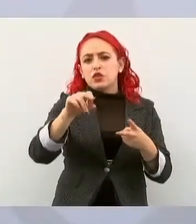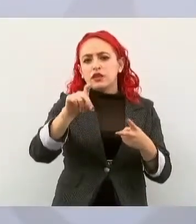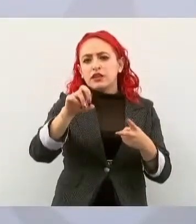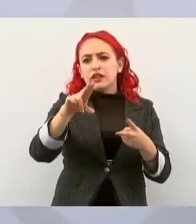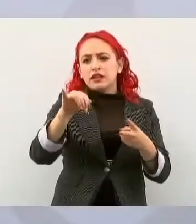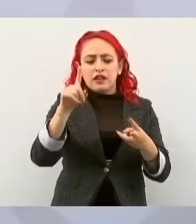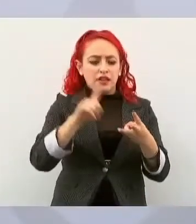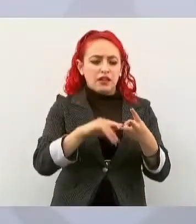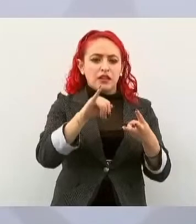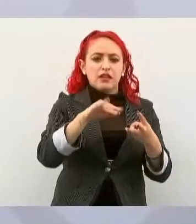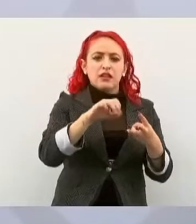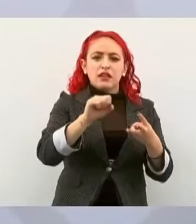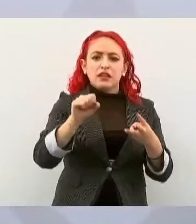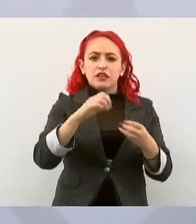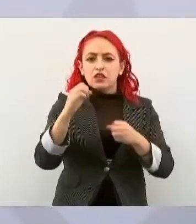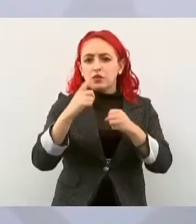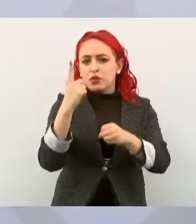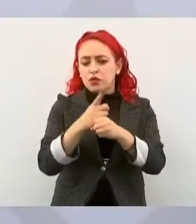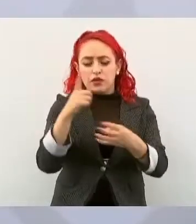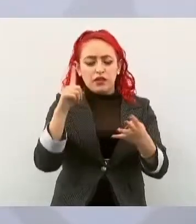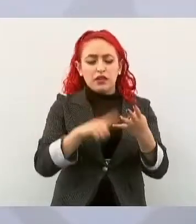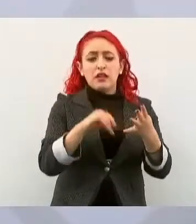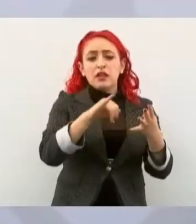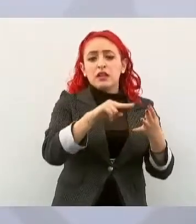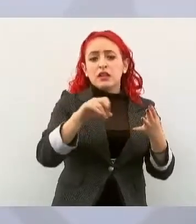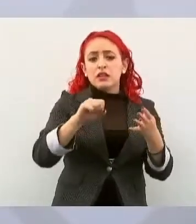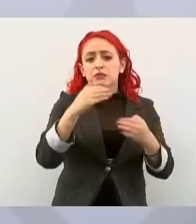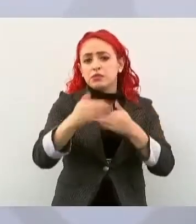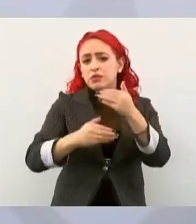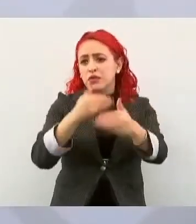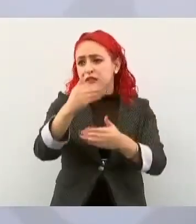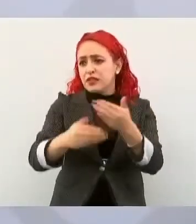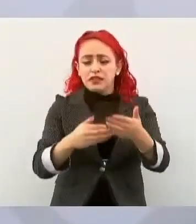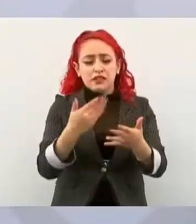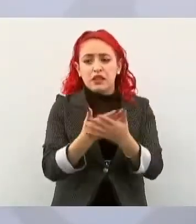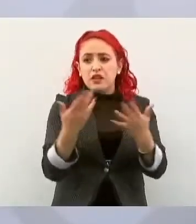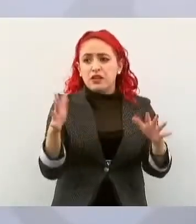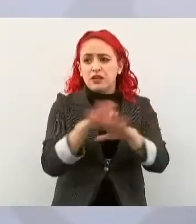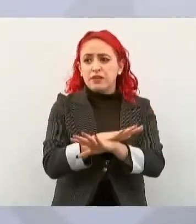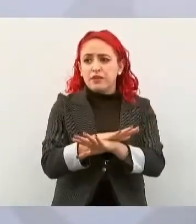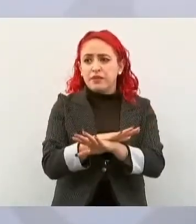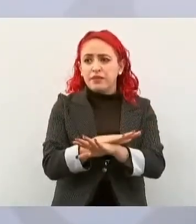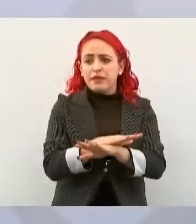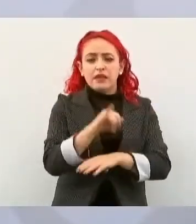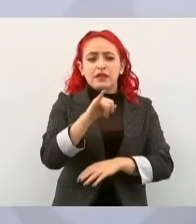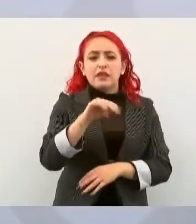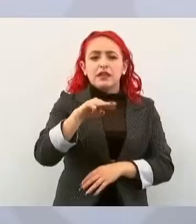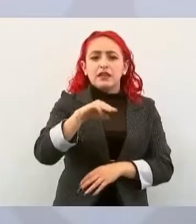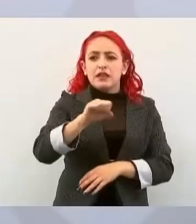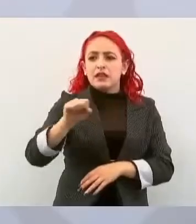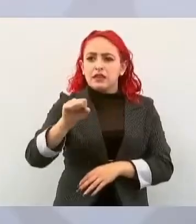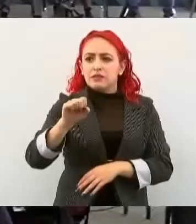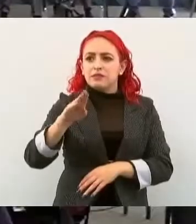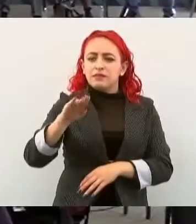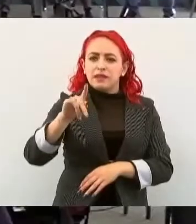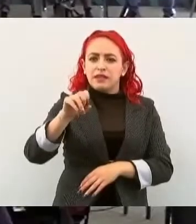IMSS Oportunidades, IMSS Progresa y ahora IMSS Bienestar.